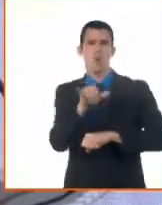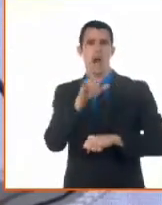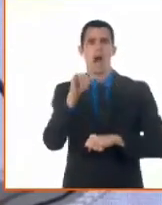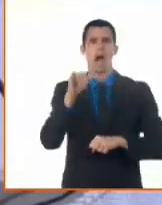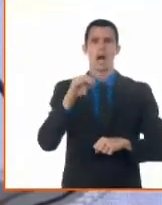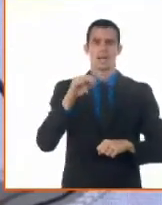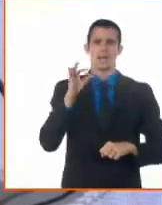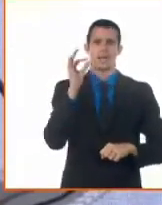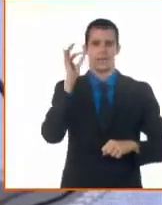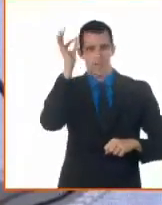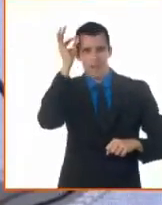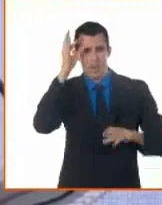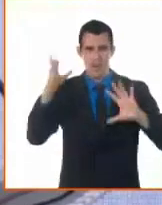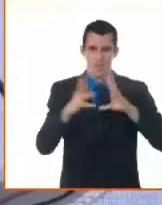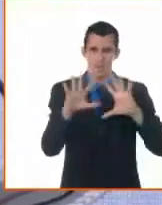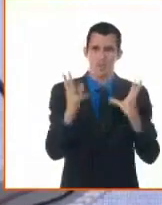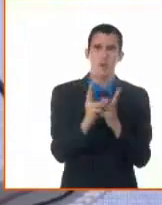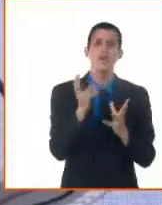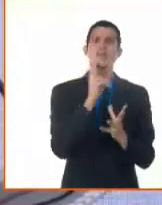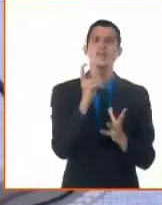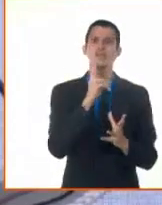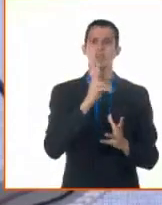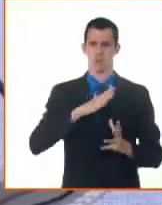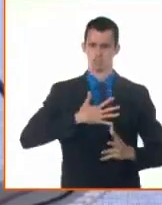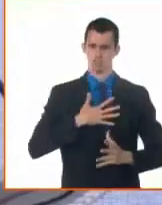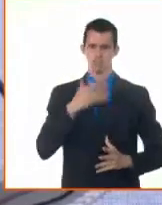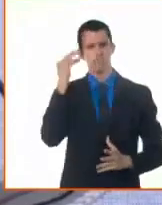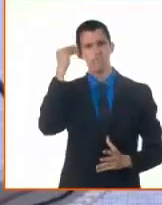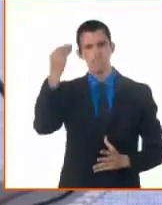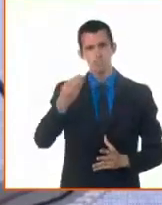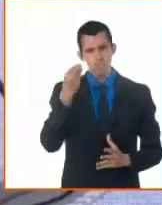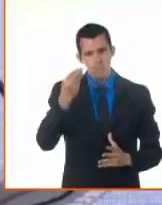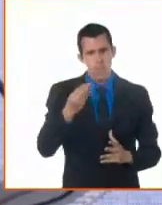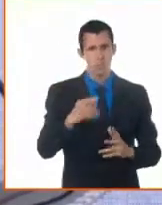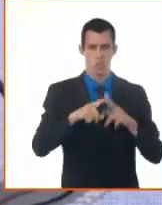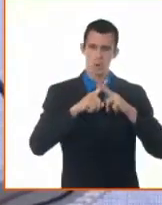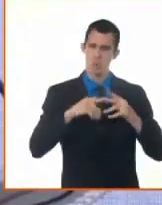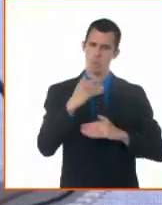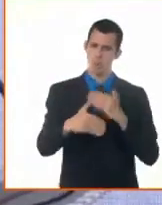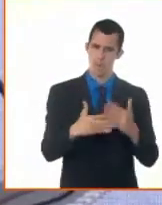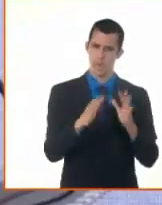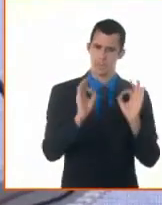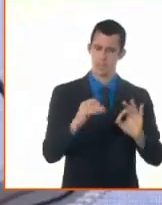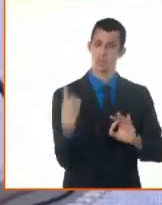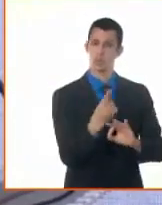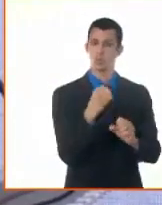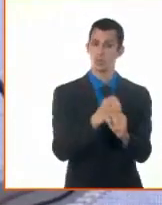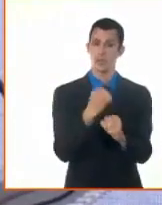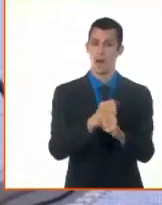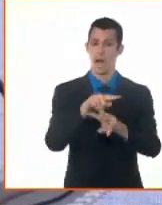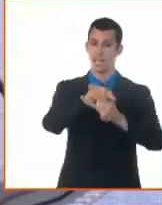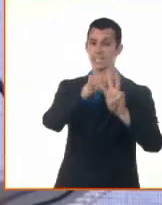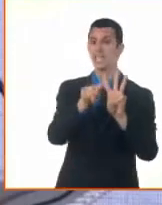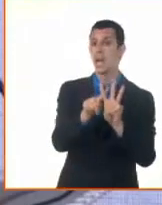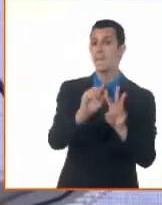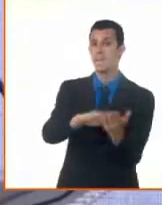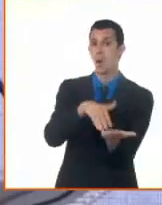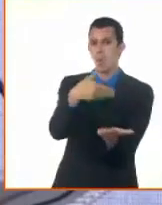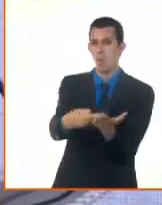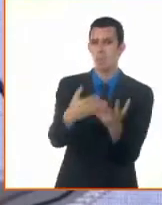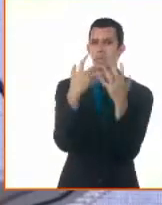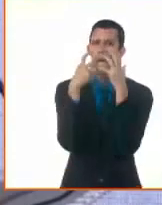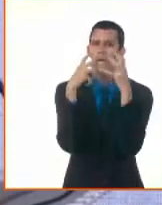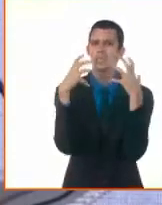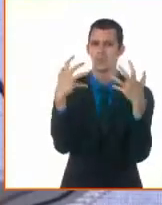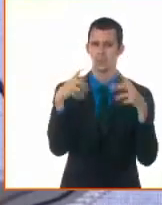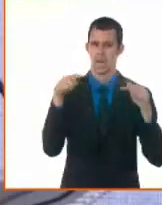aparte de los párrafos aprobados en la declaración política se elaboraron las tres importantes propuestas que constituyen insumos para poner